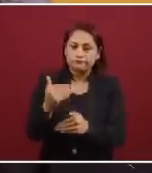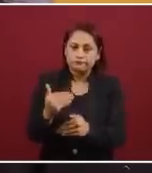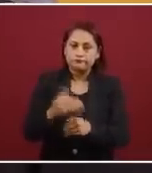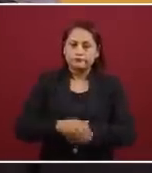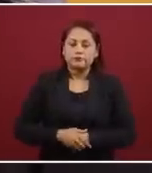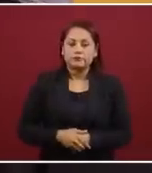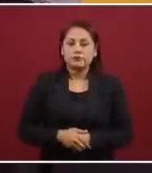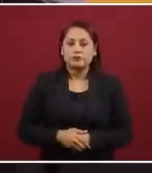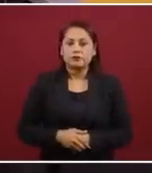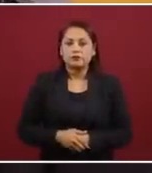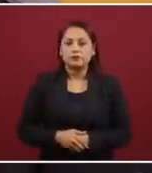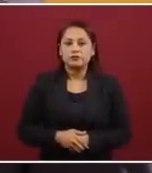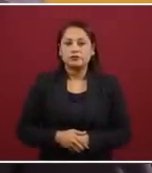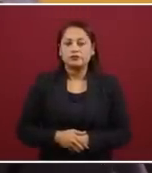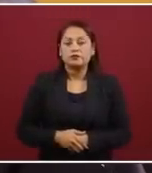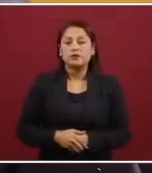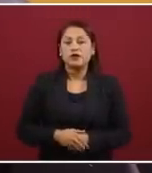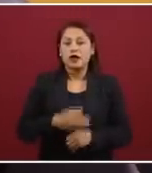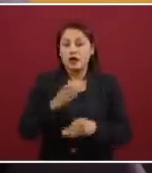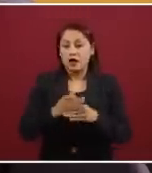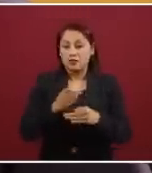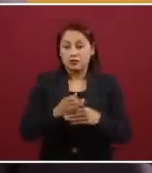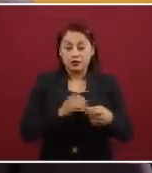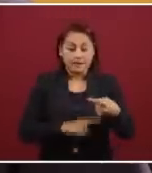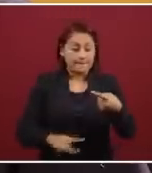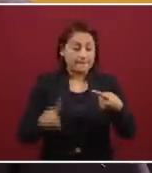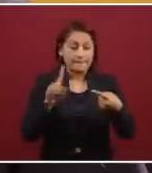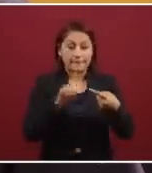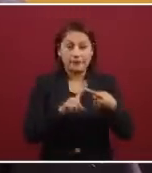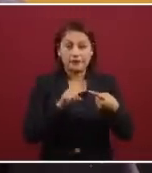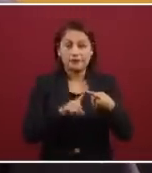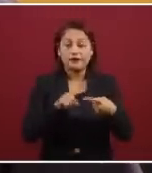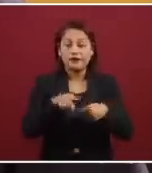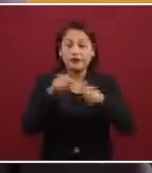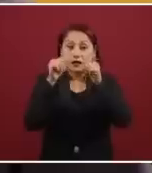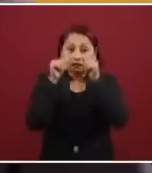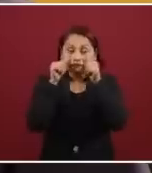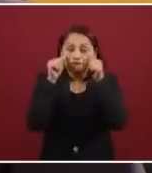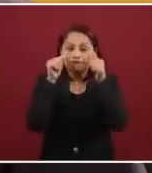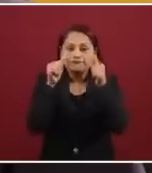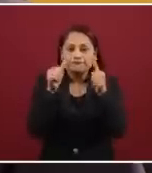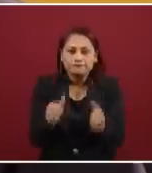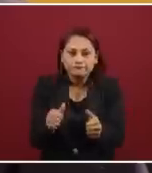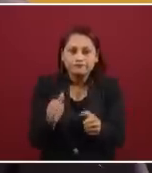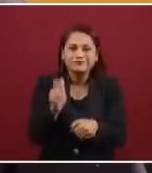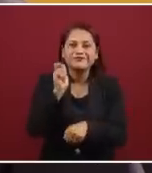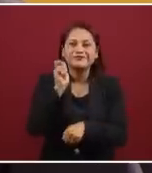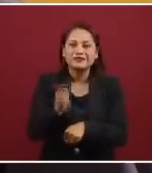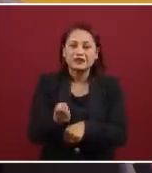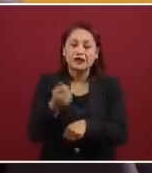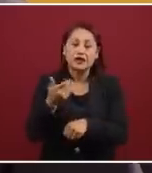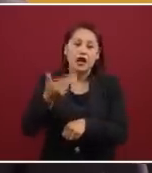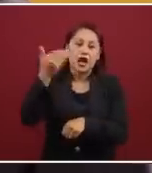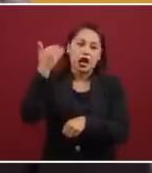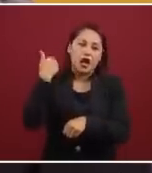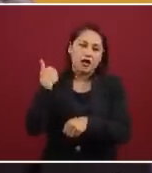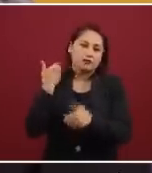escucha, es muy importante esta etapa, es un cambio del paradigma de cómo se debe trabajar en